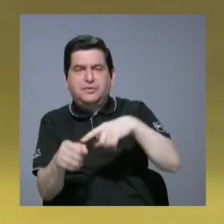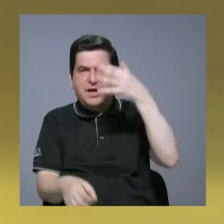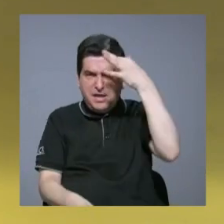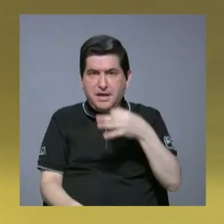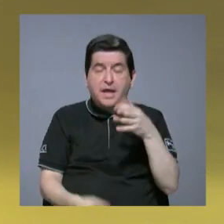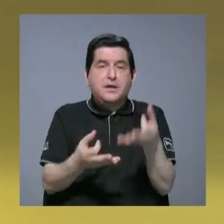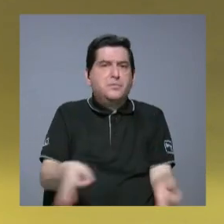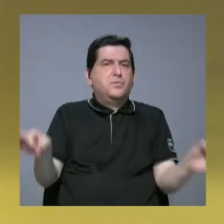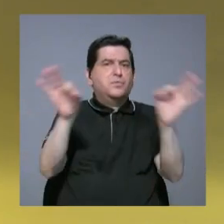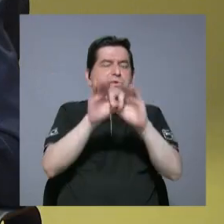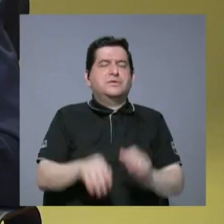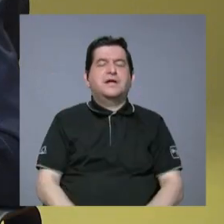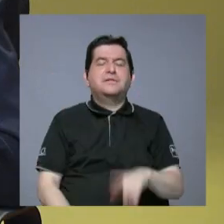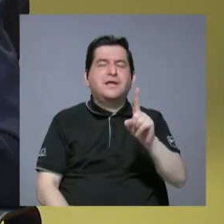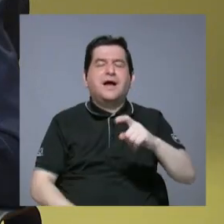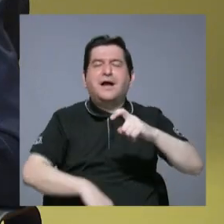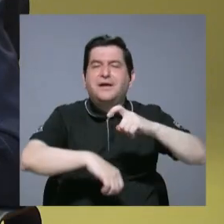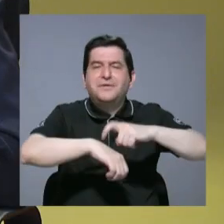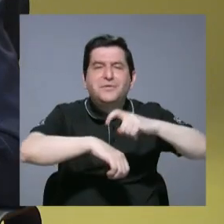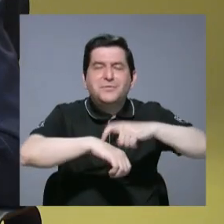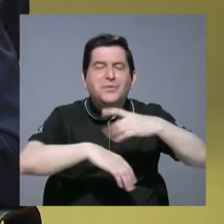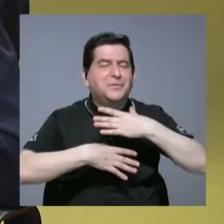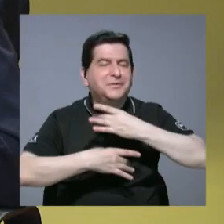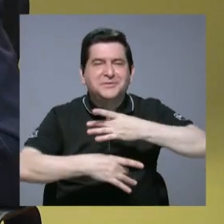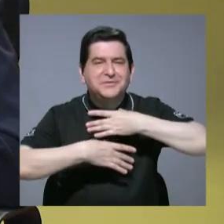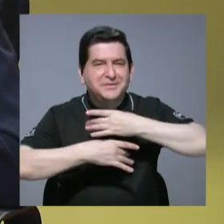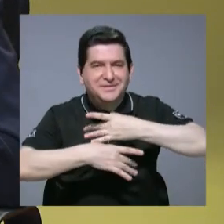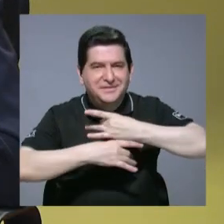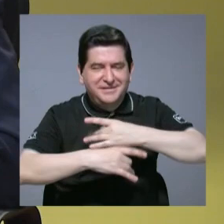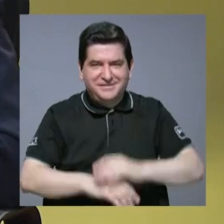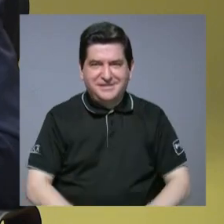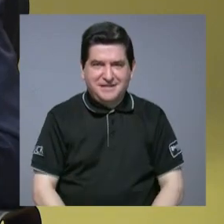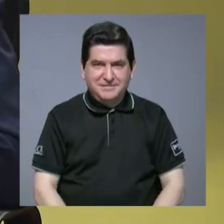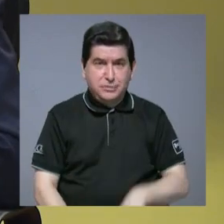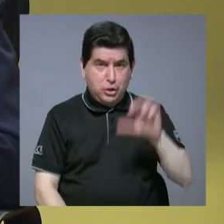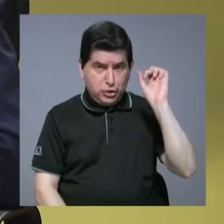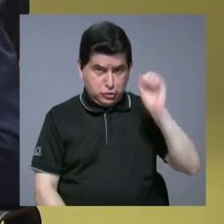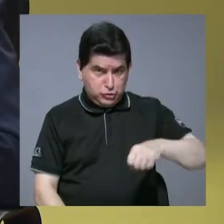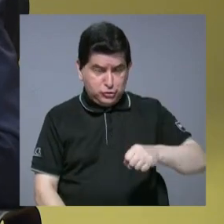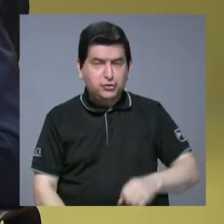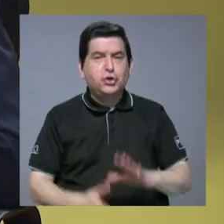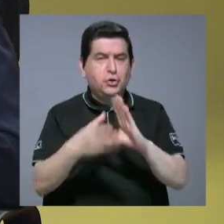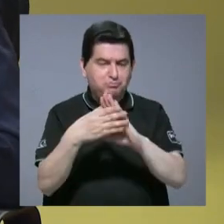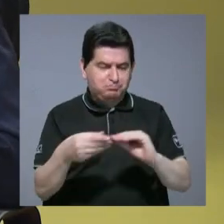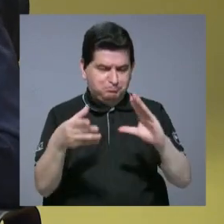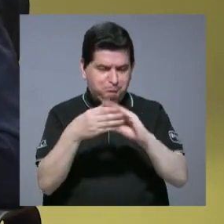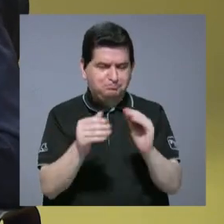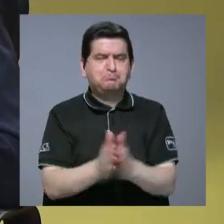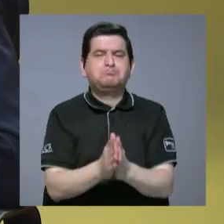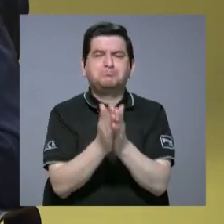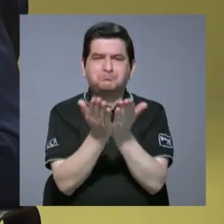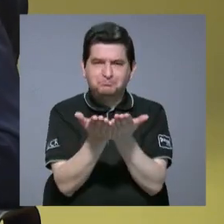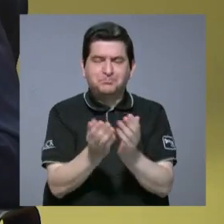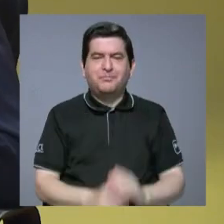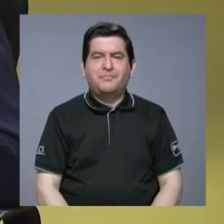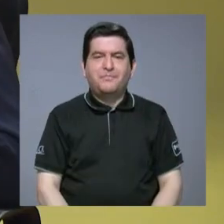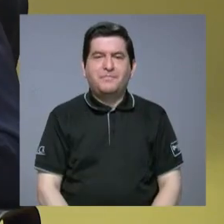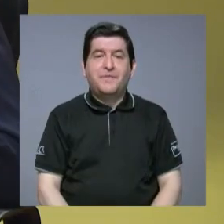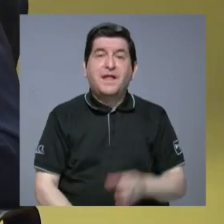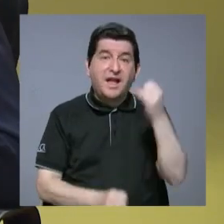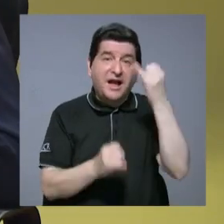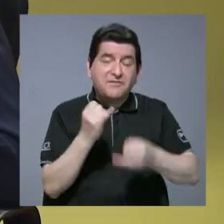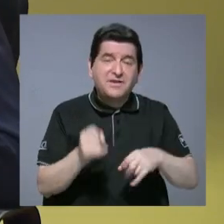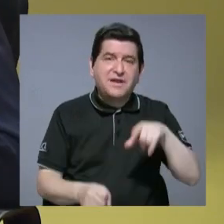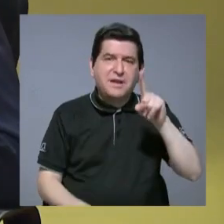que fueron importantísimos. Hay un episodio muy interesante, que ese sí se alcanza a contar en el libro, que es que hacia finales